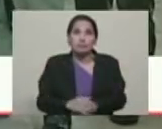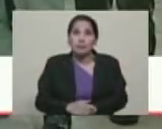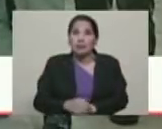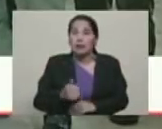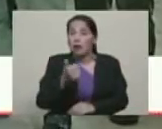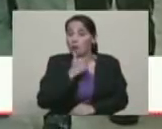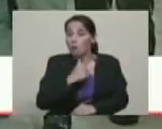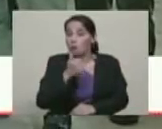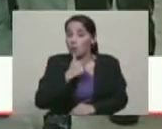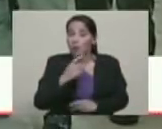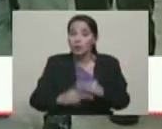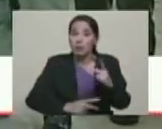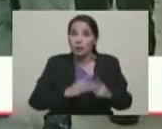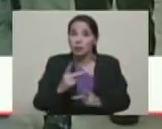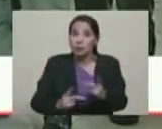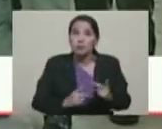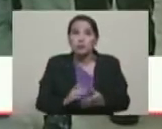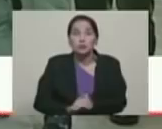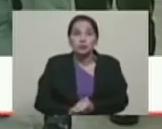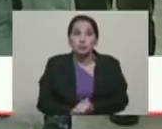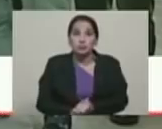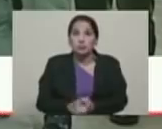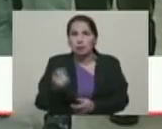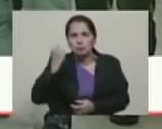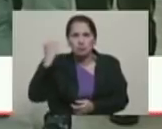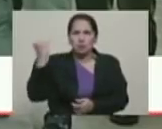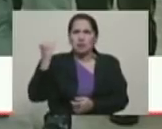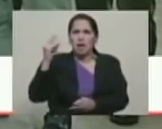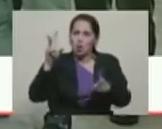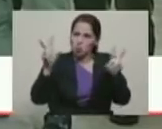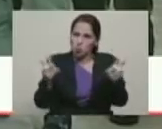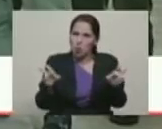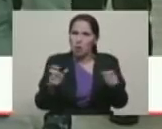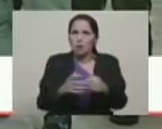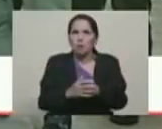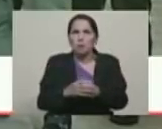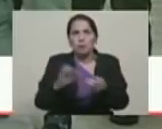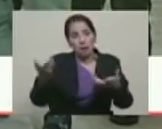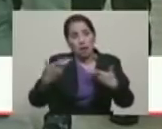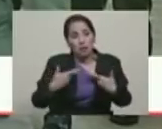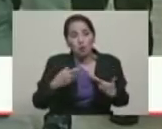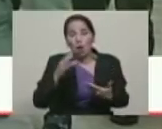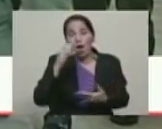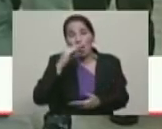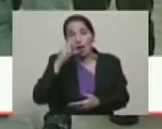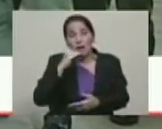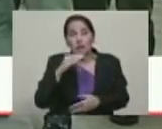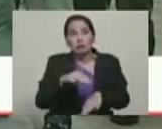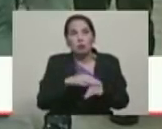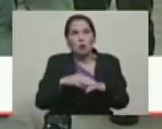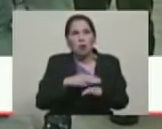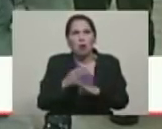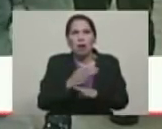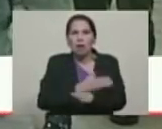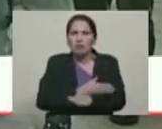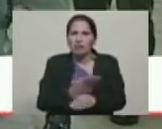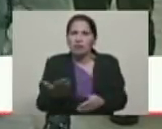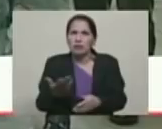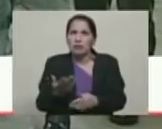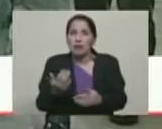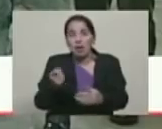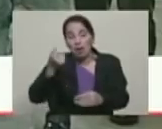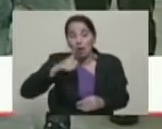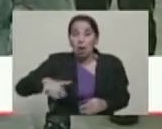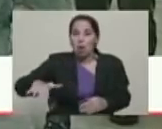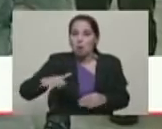pues? Toma esa idea, retoma la idea que una vez me dio Héctor Rodríguez, para que nuestro pueblo no caiga en la